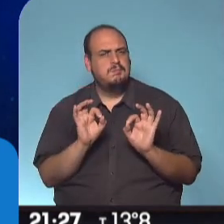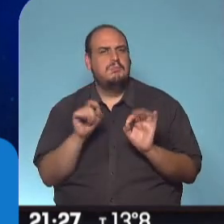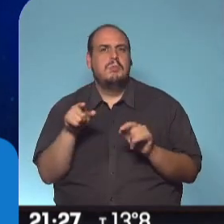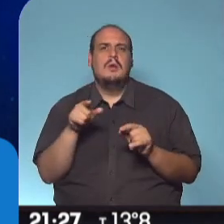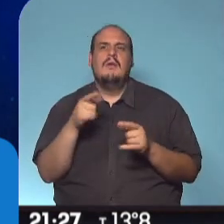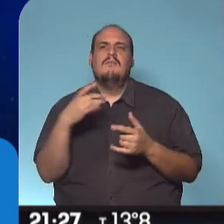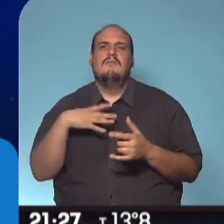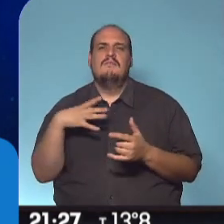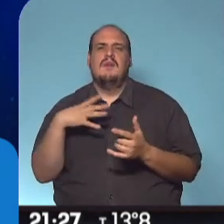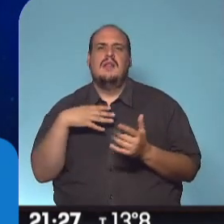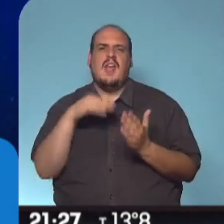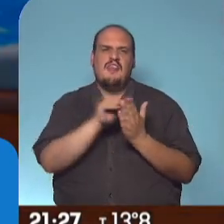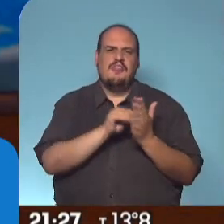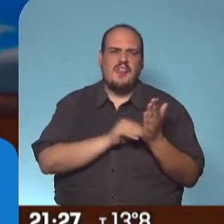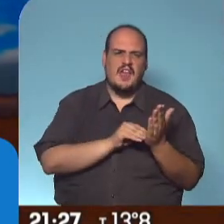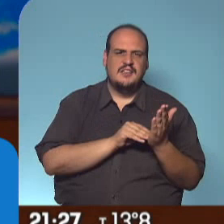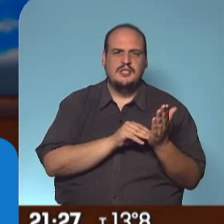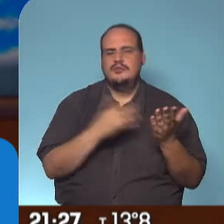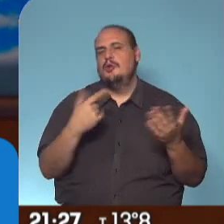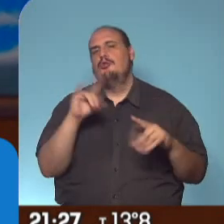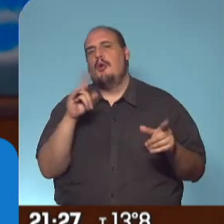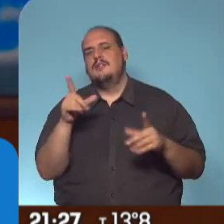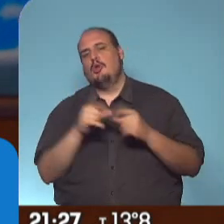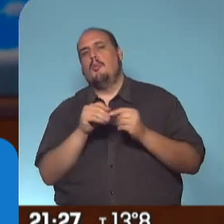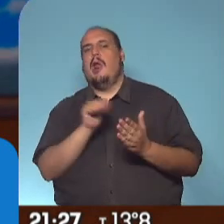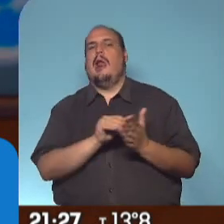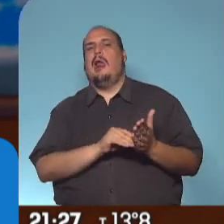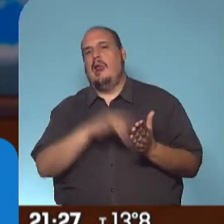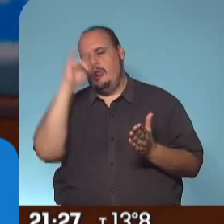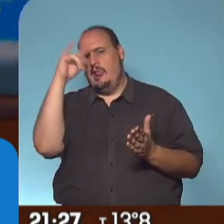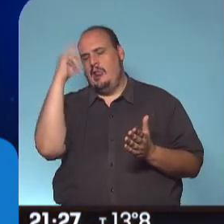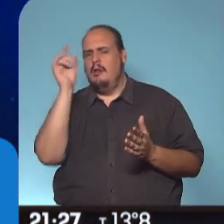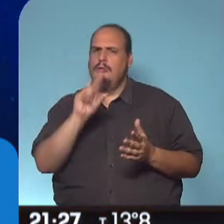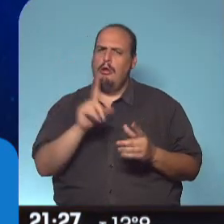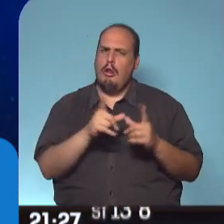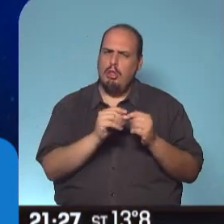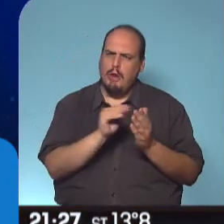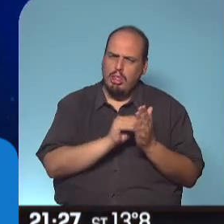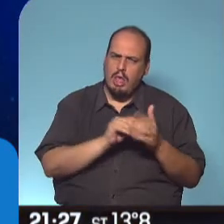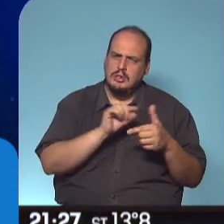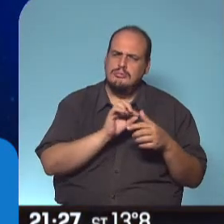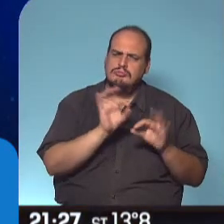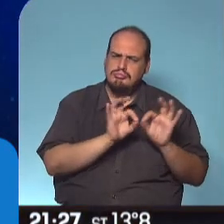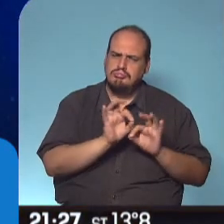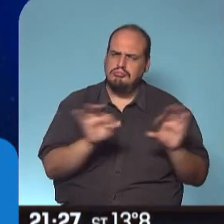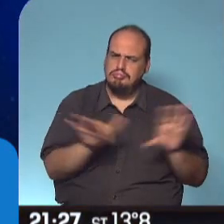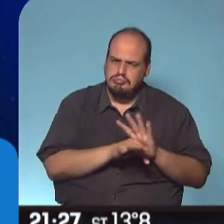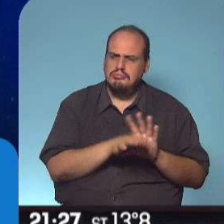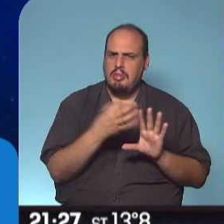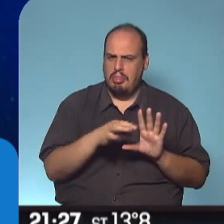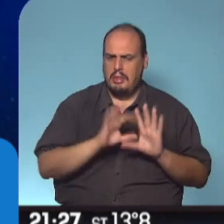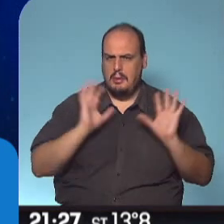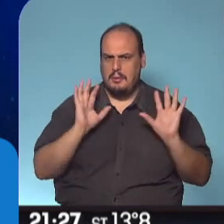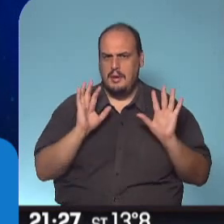de datos. Si no, uno tira números, citas, cosas que no tiene toda la certeza de que estén bien. Y